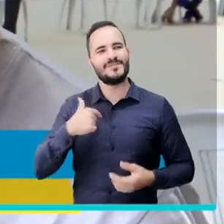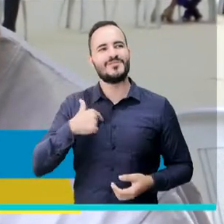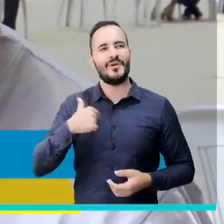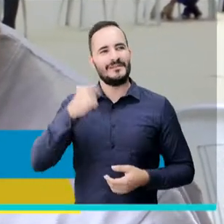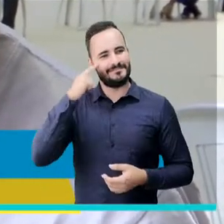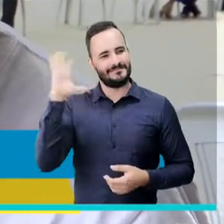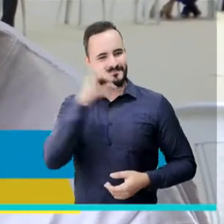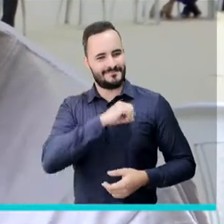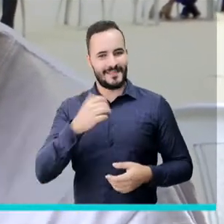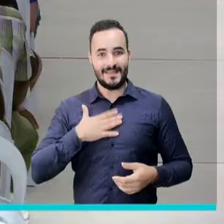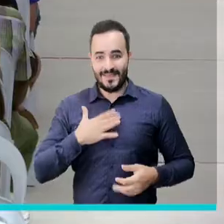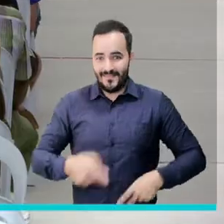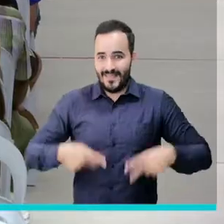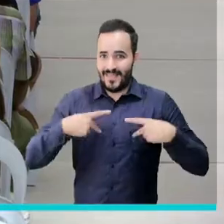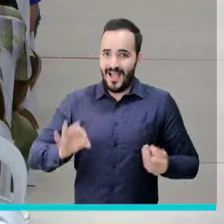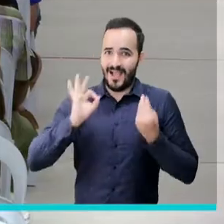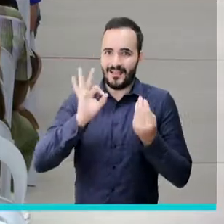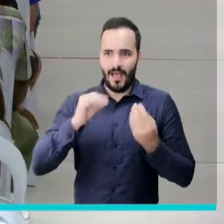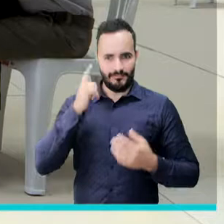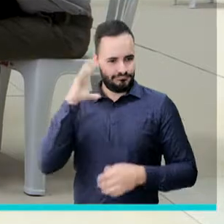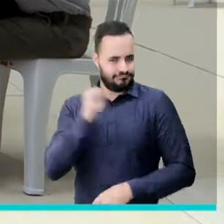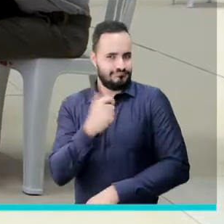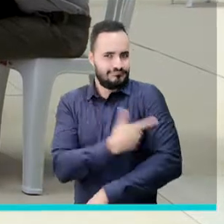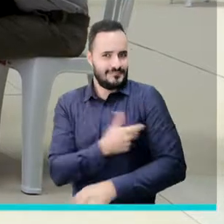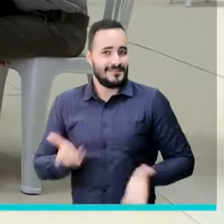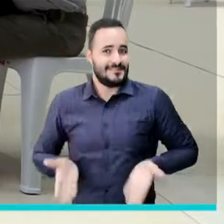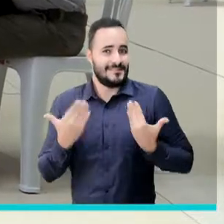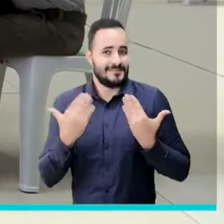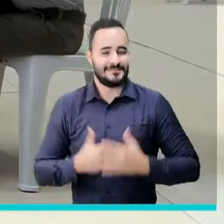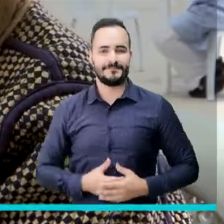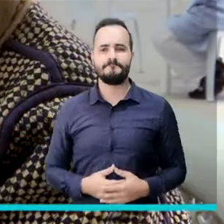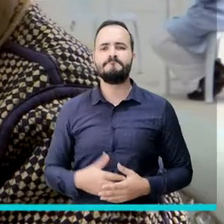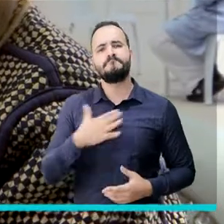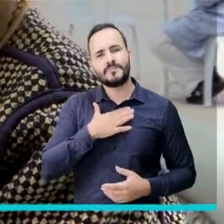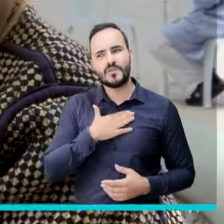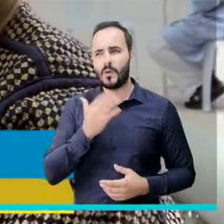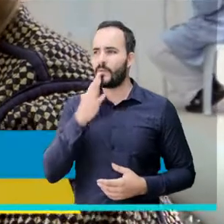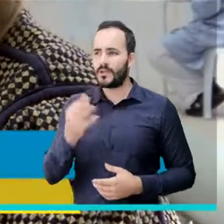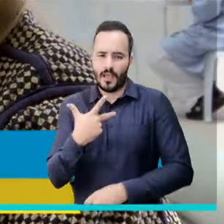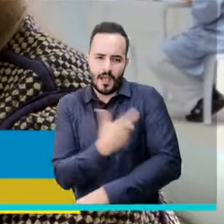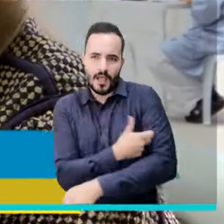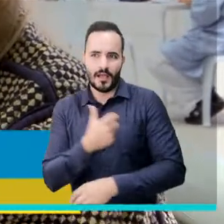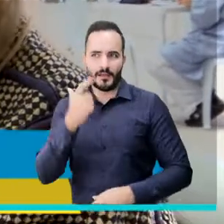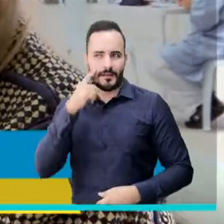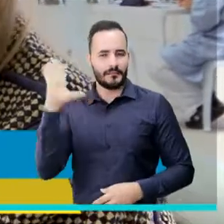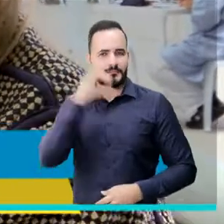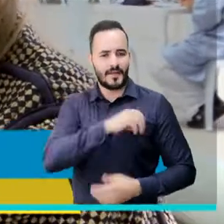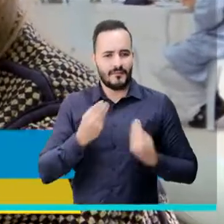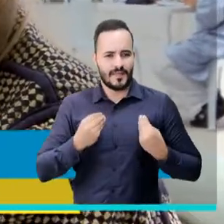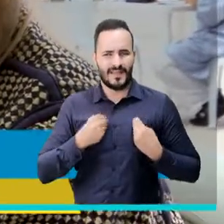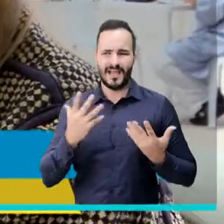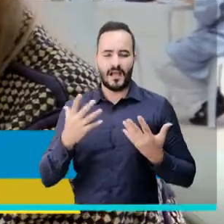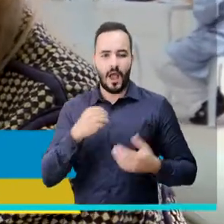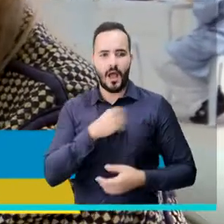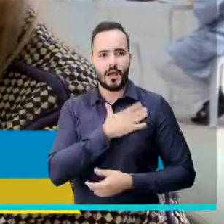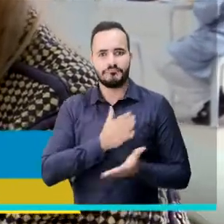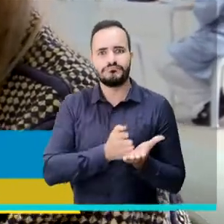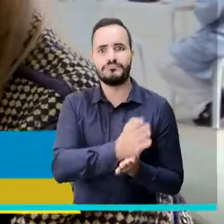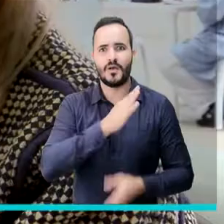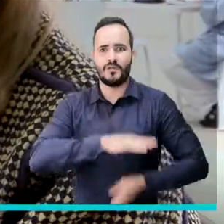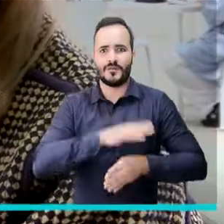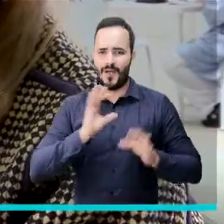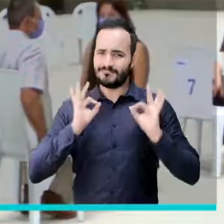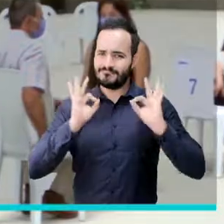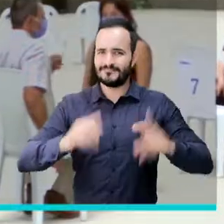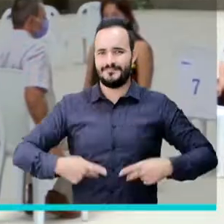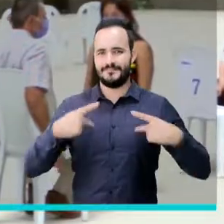tengo posibilidades de mejorar mi calidad de vida. Pues la recibo con una oportunidad de seguir viviendo, de tener calidad